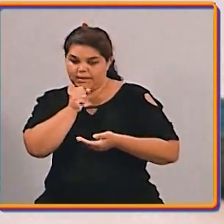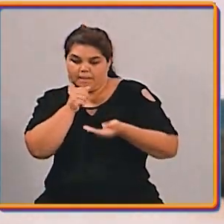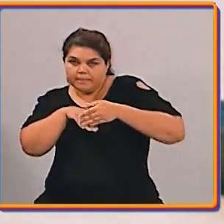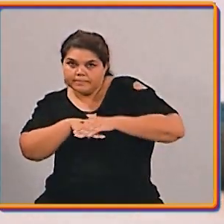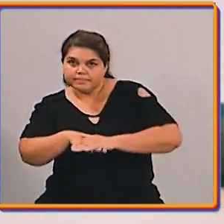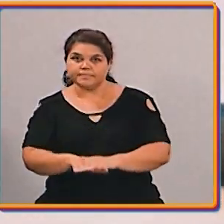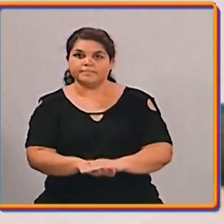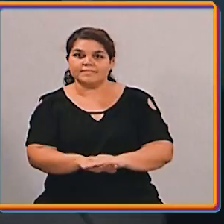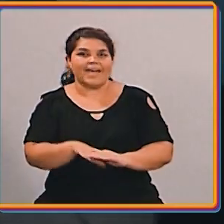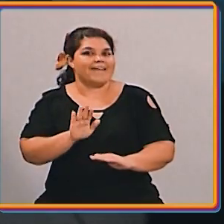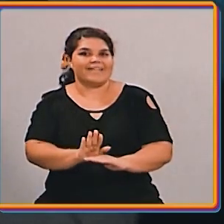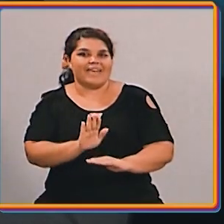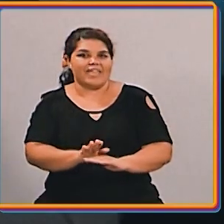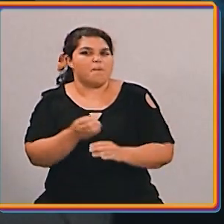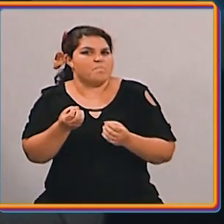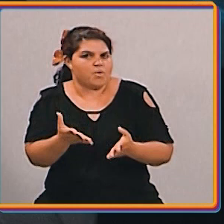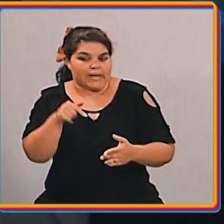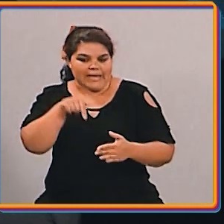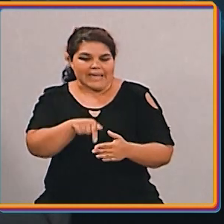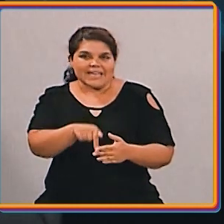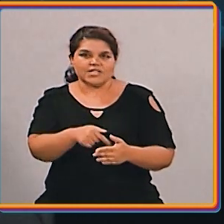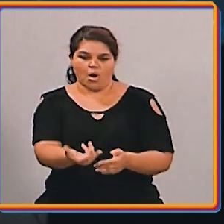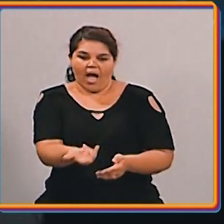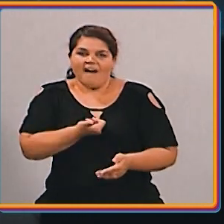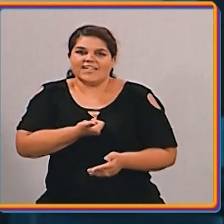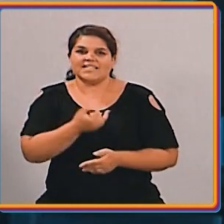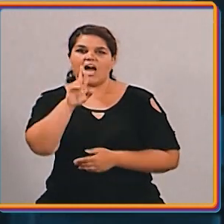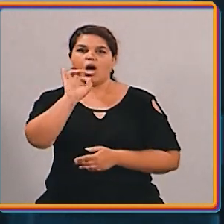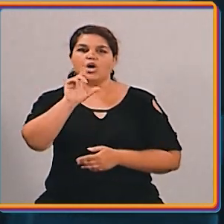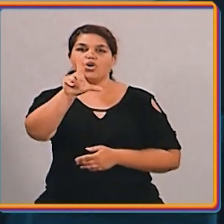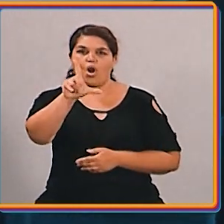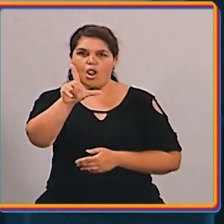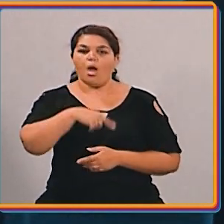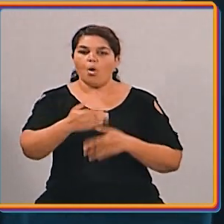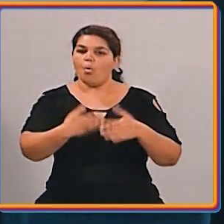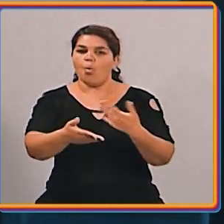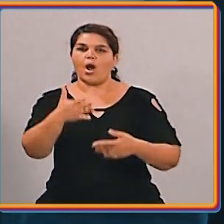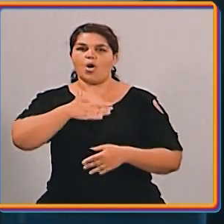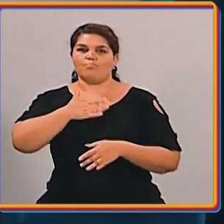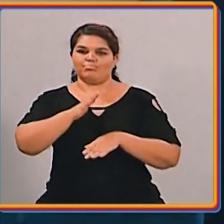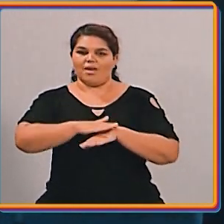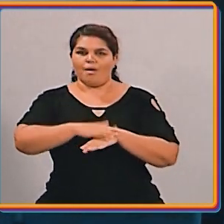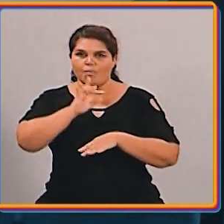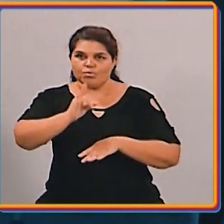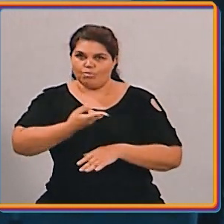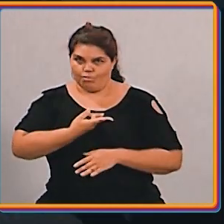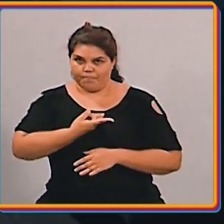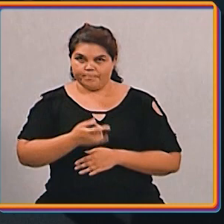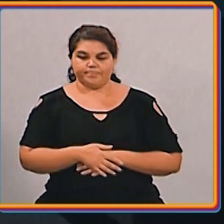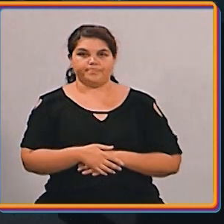Debemos mantenerla en secreta, ya que esta carta nos revelará el rol que asumiremos a lo largo de toda la partida.